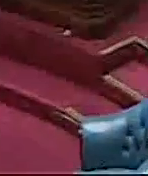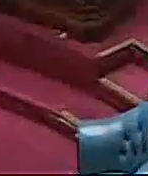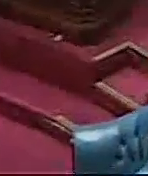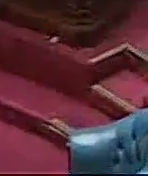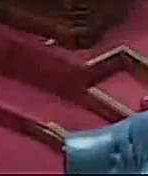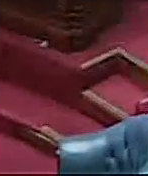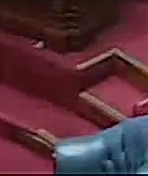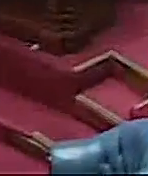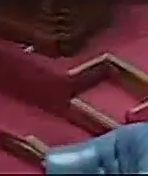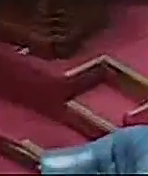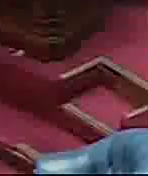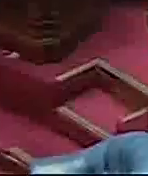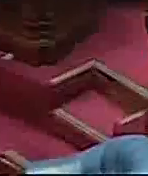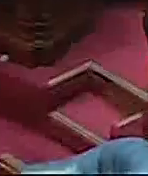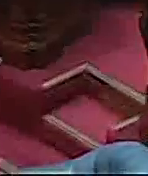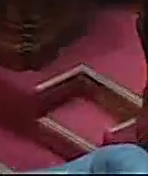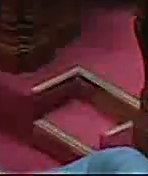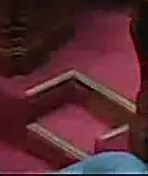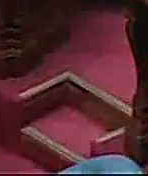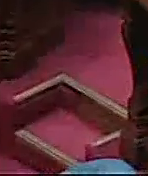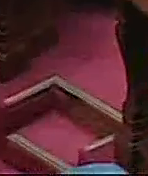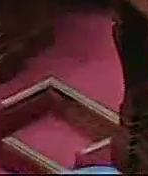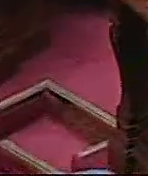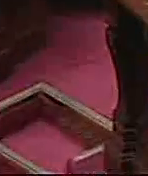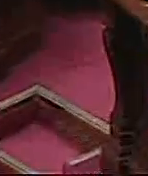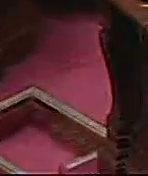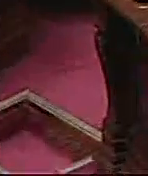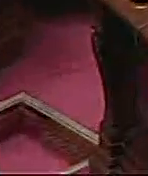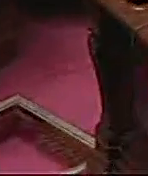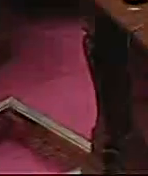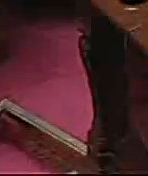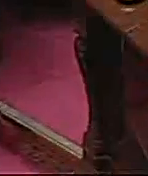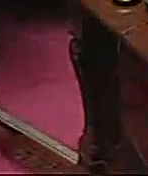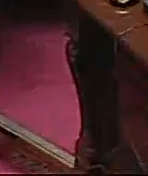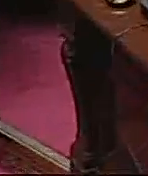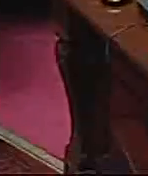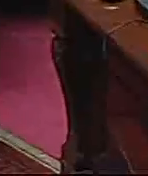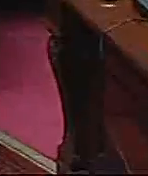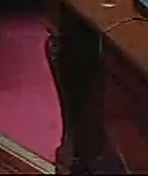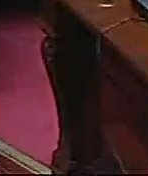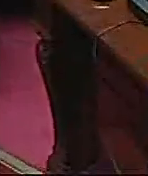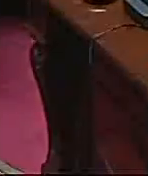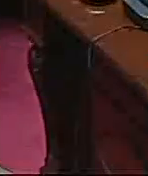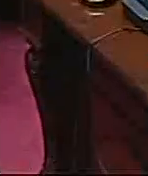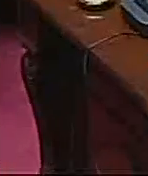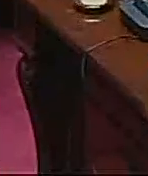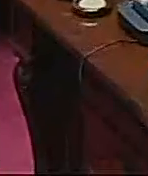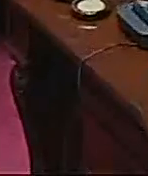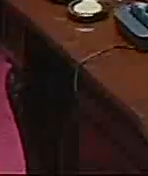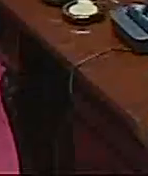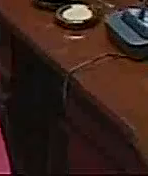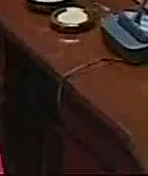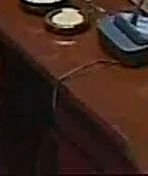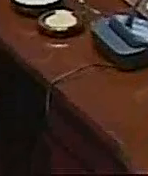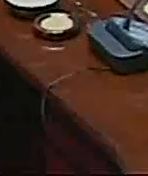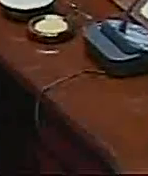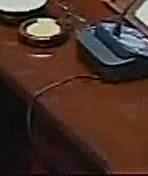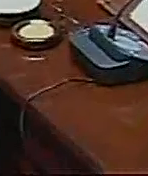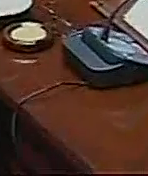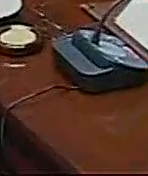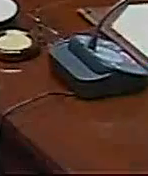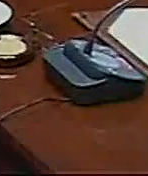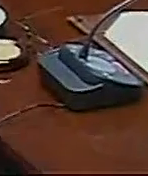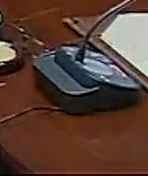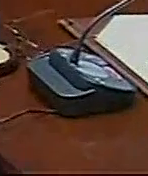votación. Toda la vida han existido mayorías parlamentarias de un solo partido en este caso o de las mayorías